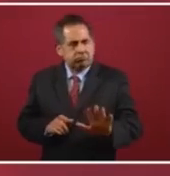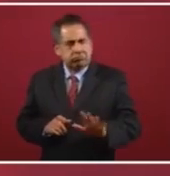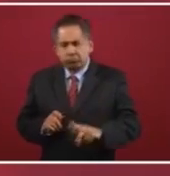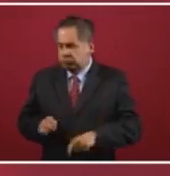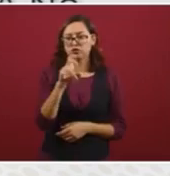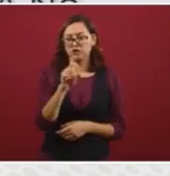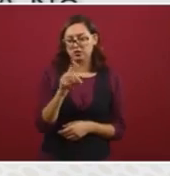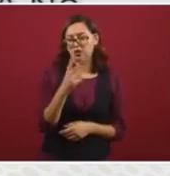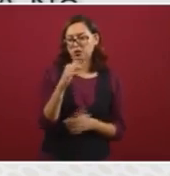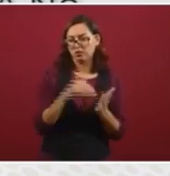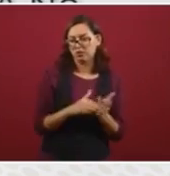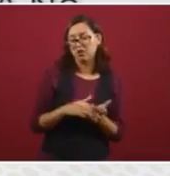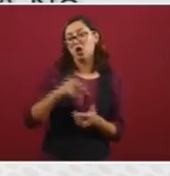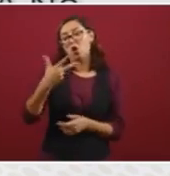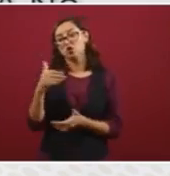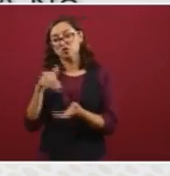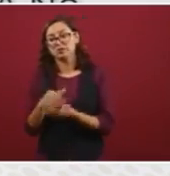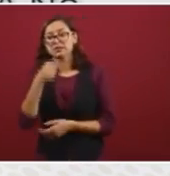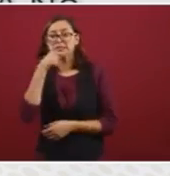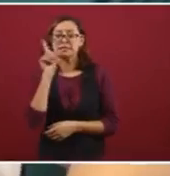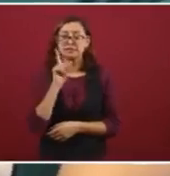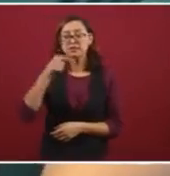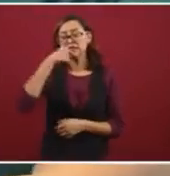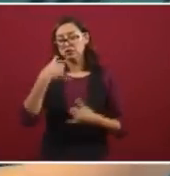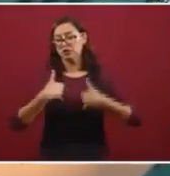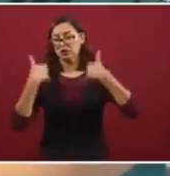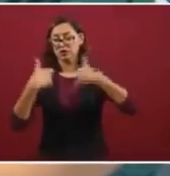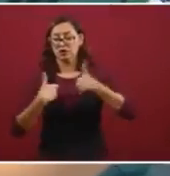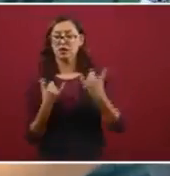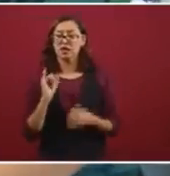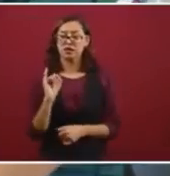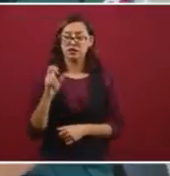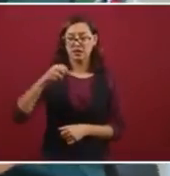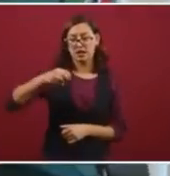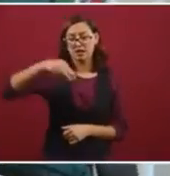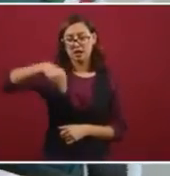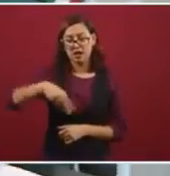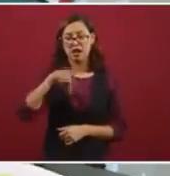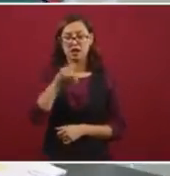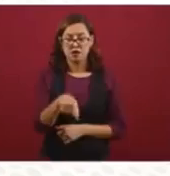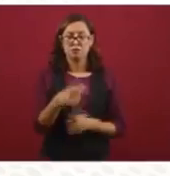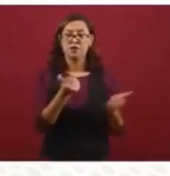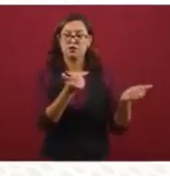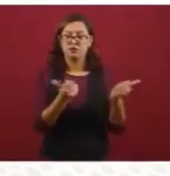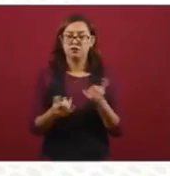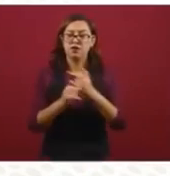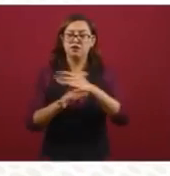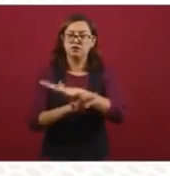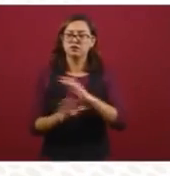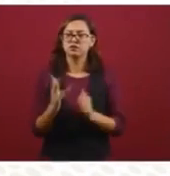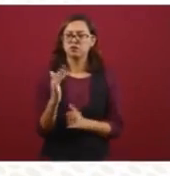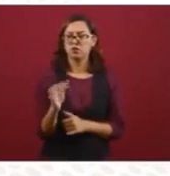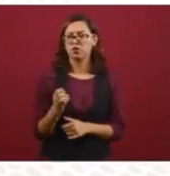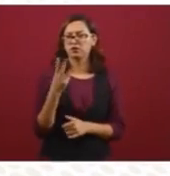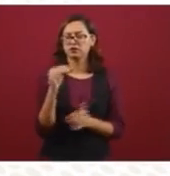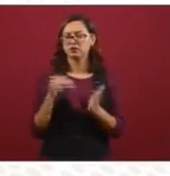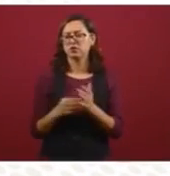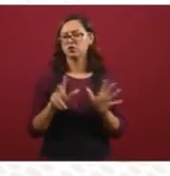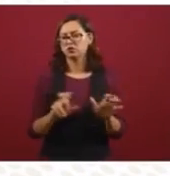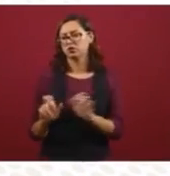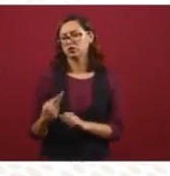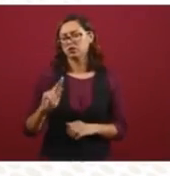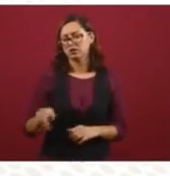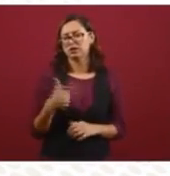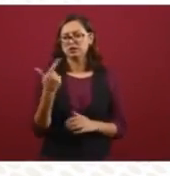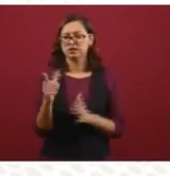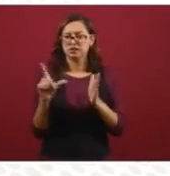al flujo migratorio. Ebrard reiteró que México no será tercer país seguro, pues la estrategia implementada en materia migratoria por el